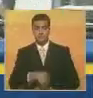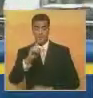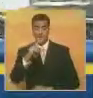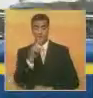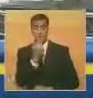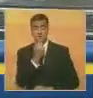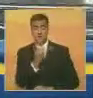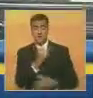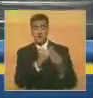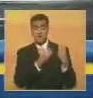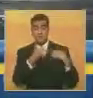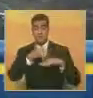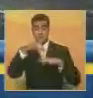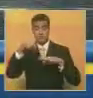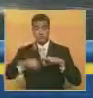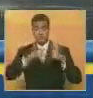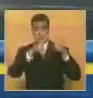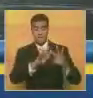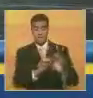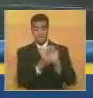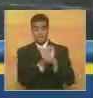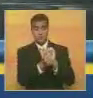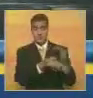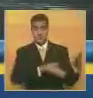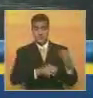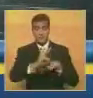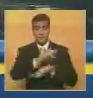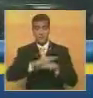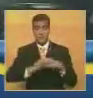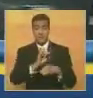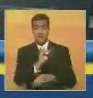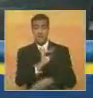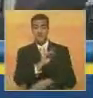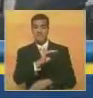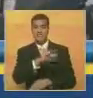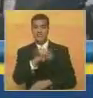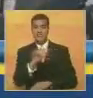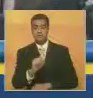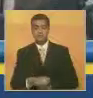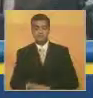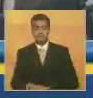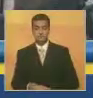de la jefa nacional de prisiones enviada por la ministra Iris Varela.